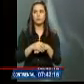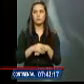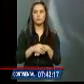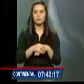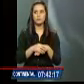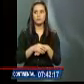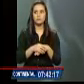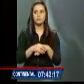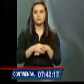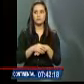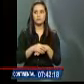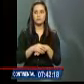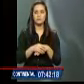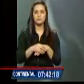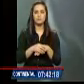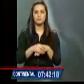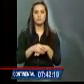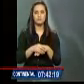Y,